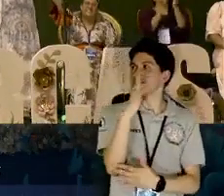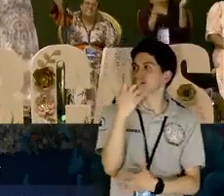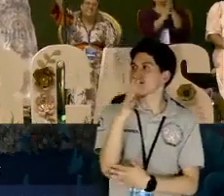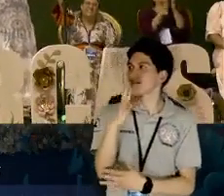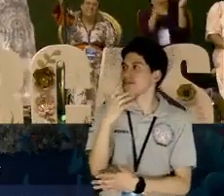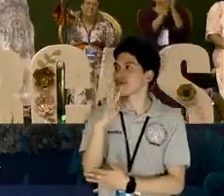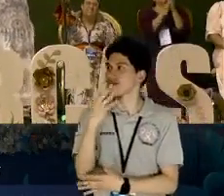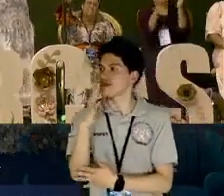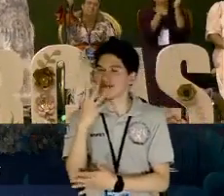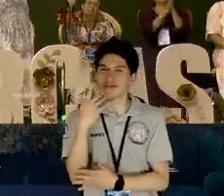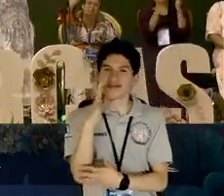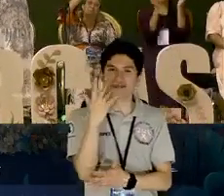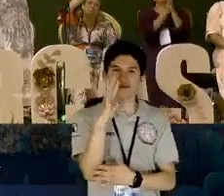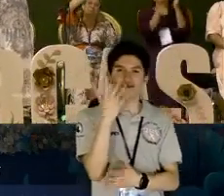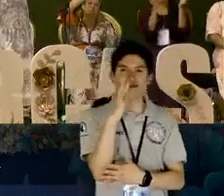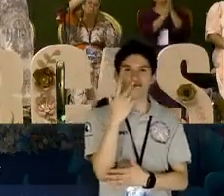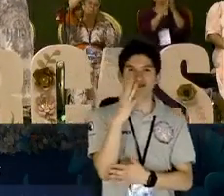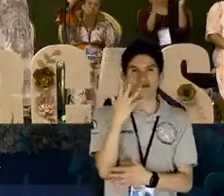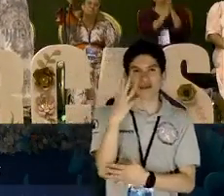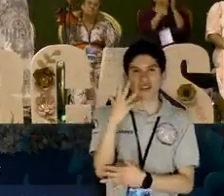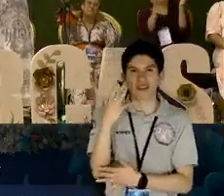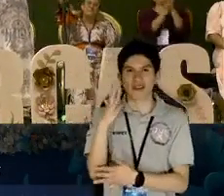Porque grandes